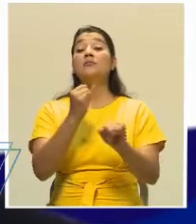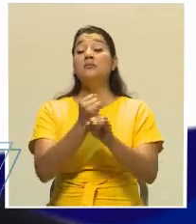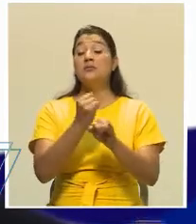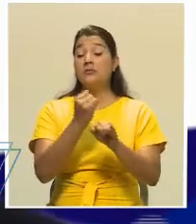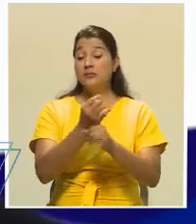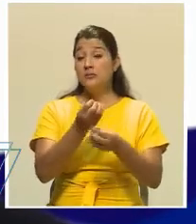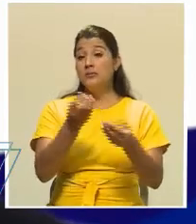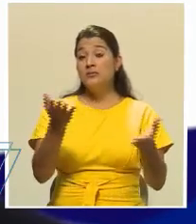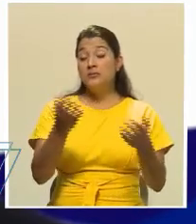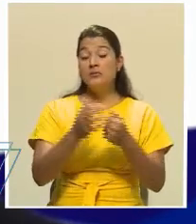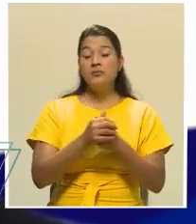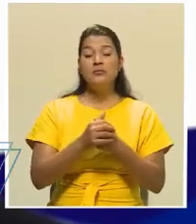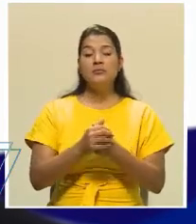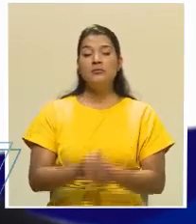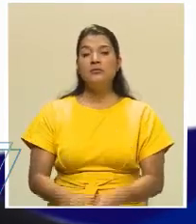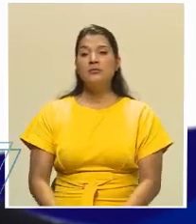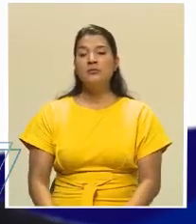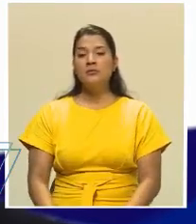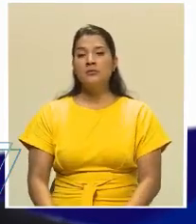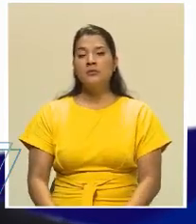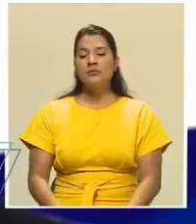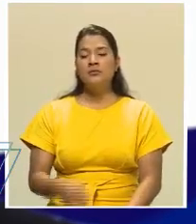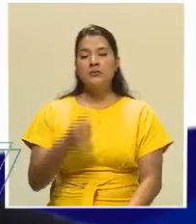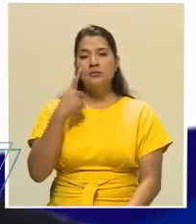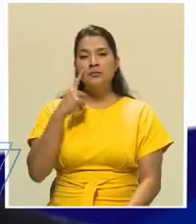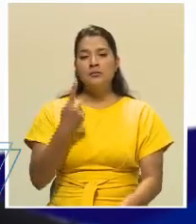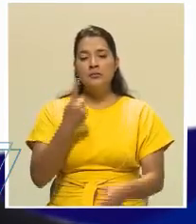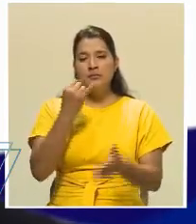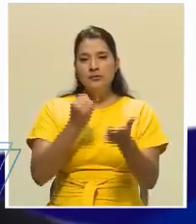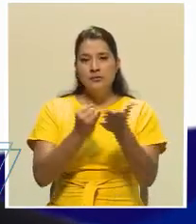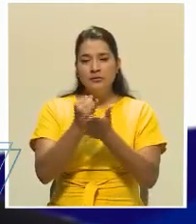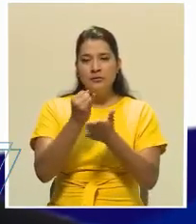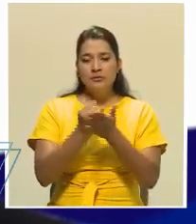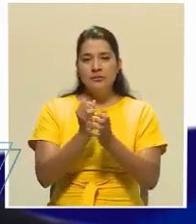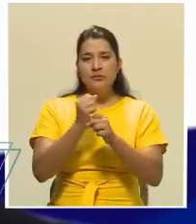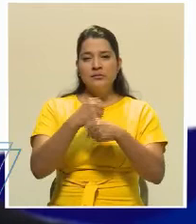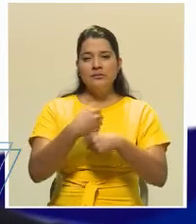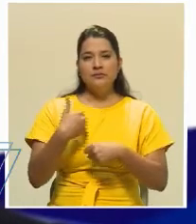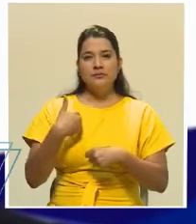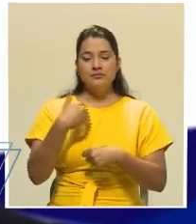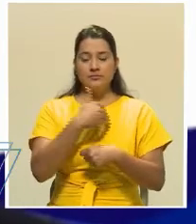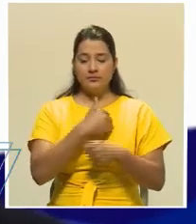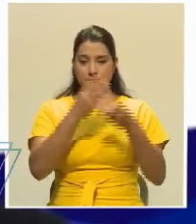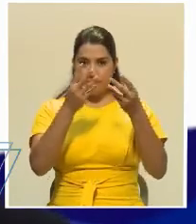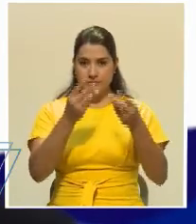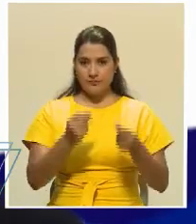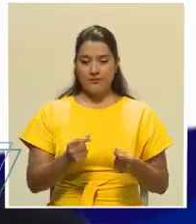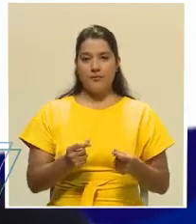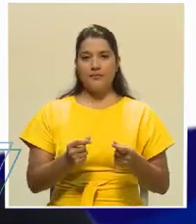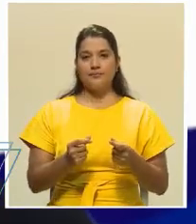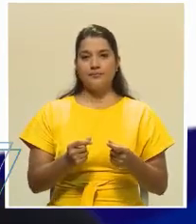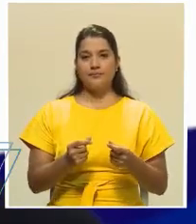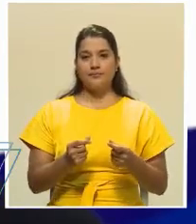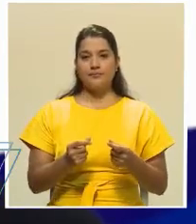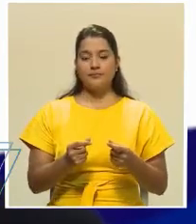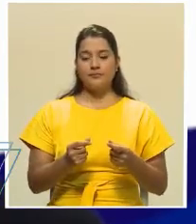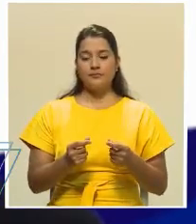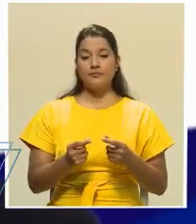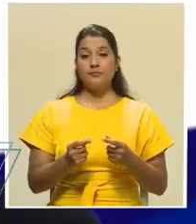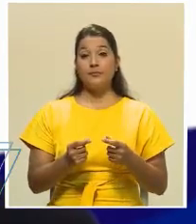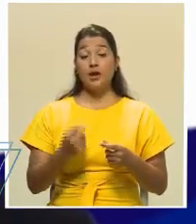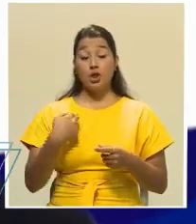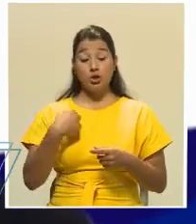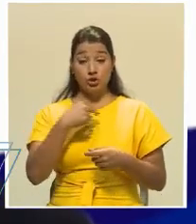5.57 del Producto Interno Bruto de este país, por un estudio que hizo el mismo Ministerio de Hacienda. Hay